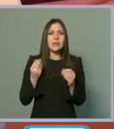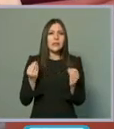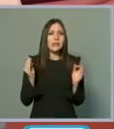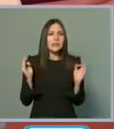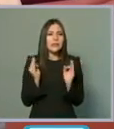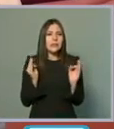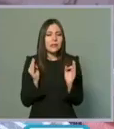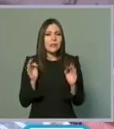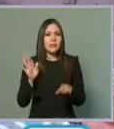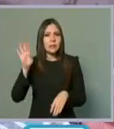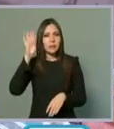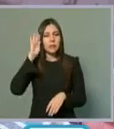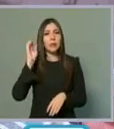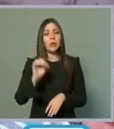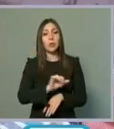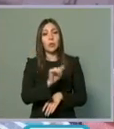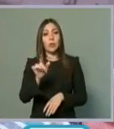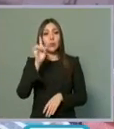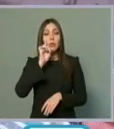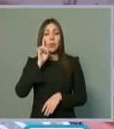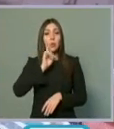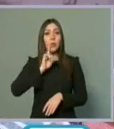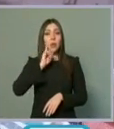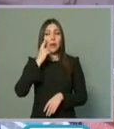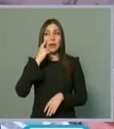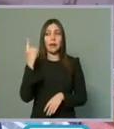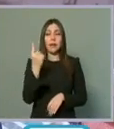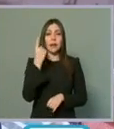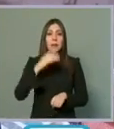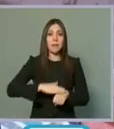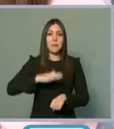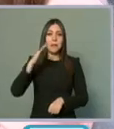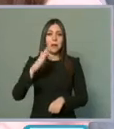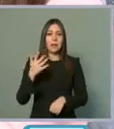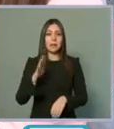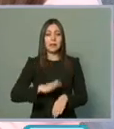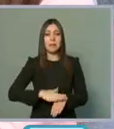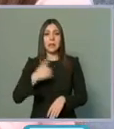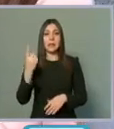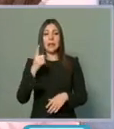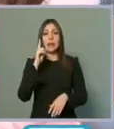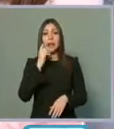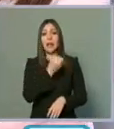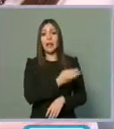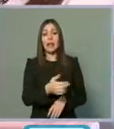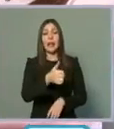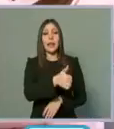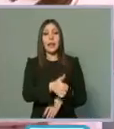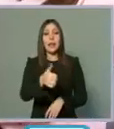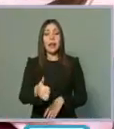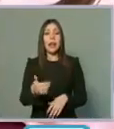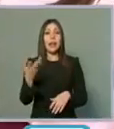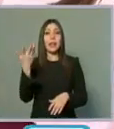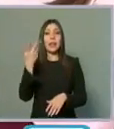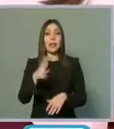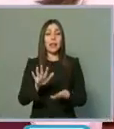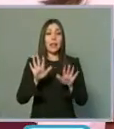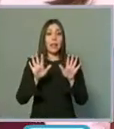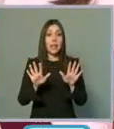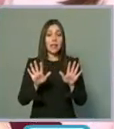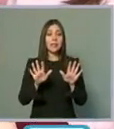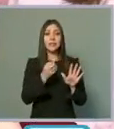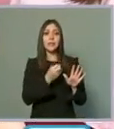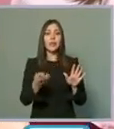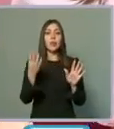las mujeres, que es a quien más les da, en una relación de 10-1, o sea, por cada 10 casos, 9 son